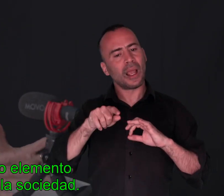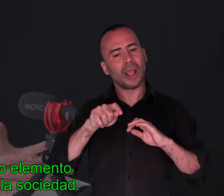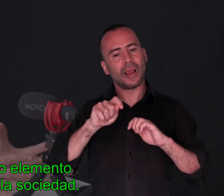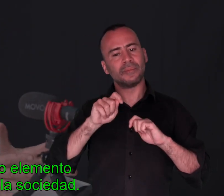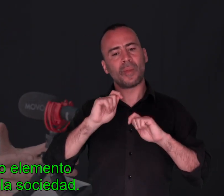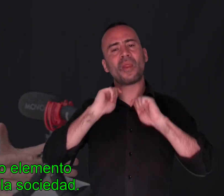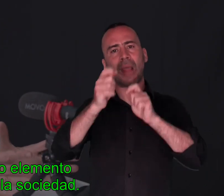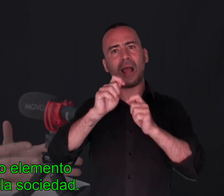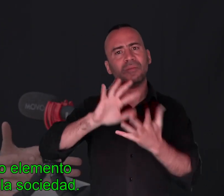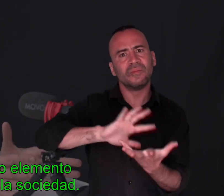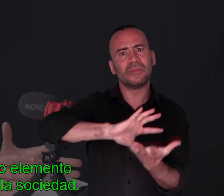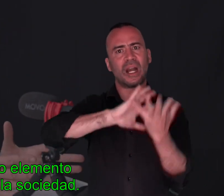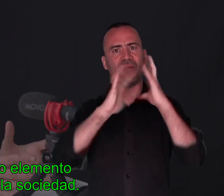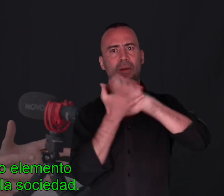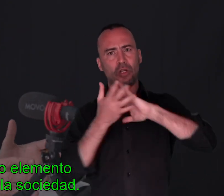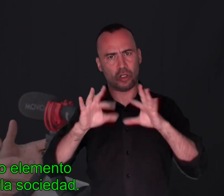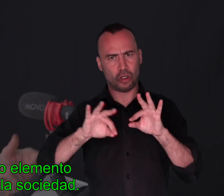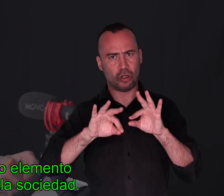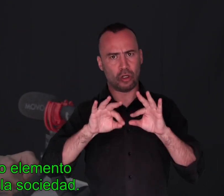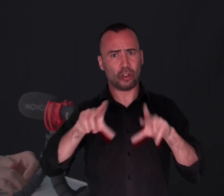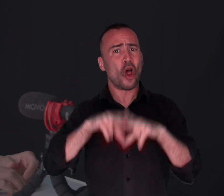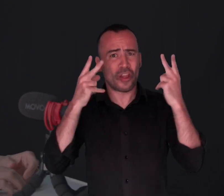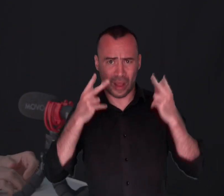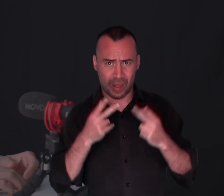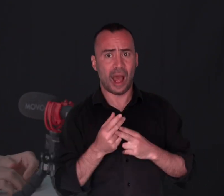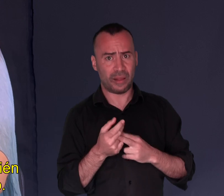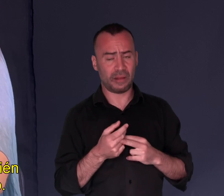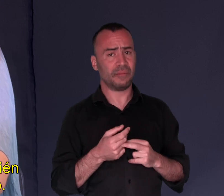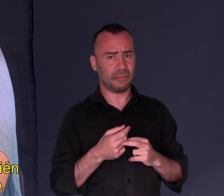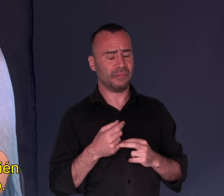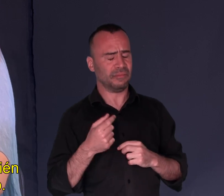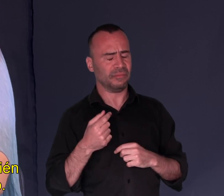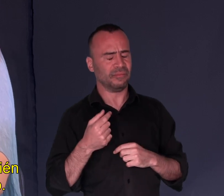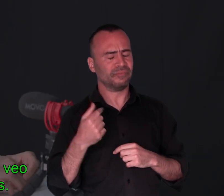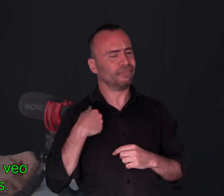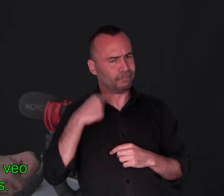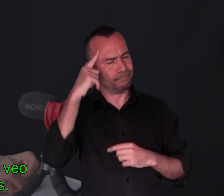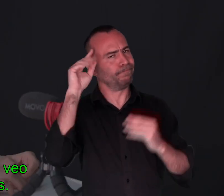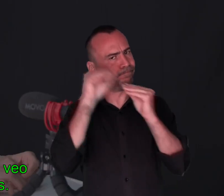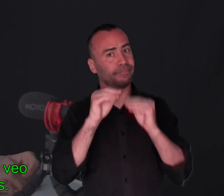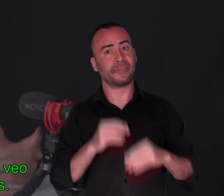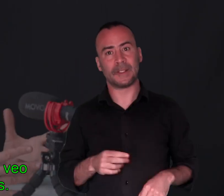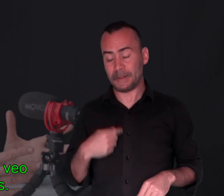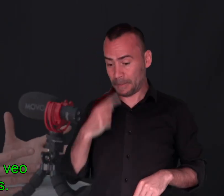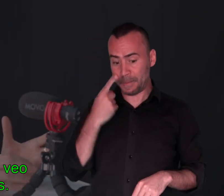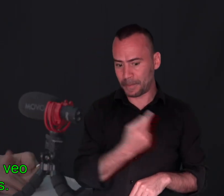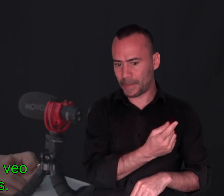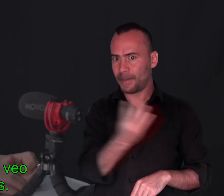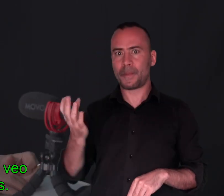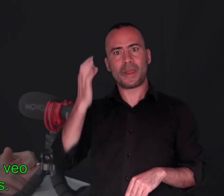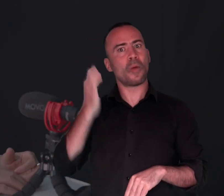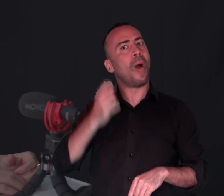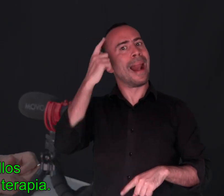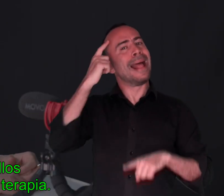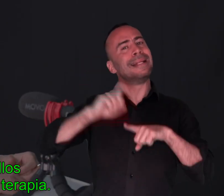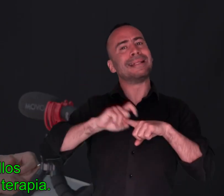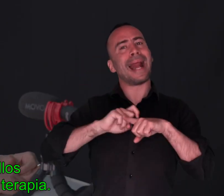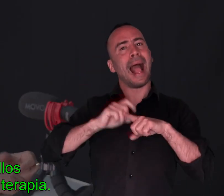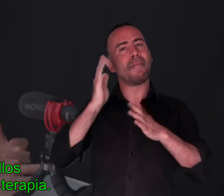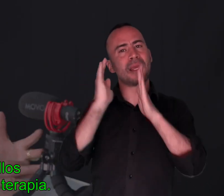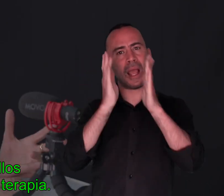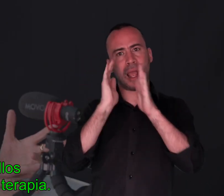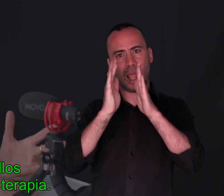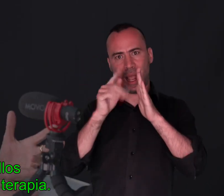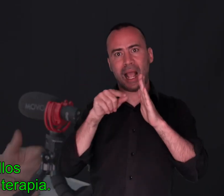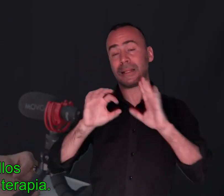en el teatro como elemento transformador de la sociedad Yo también lo creo Entonces porque lo veo en ellos y